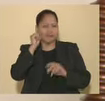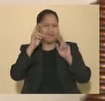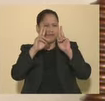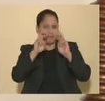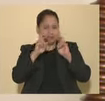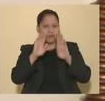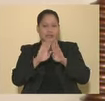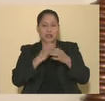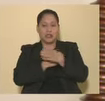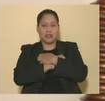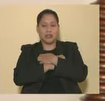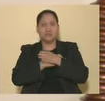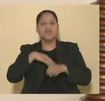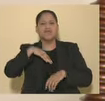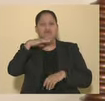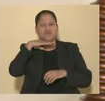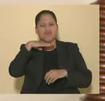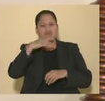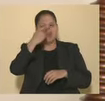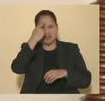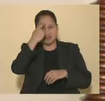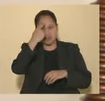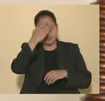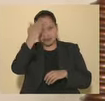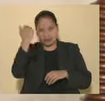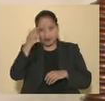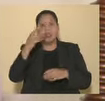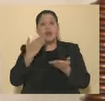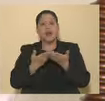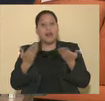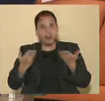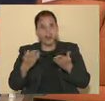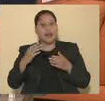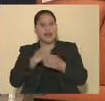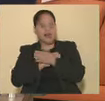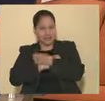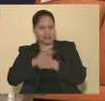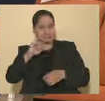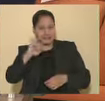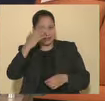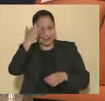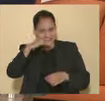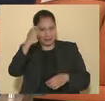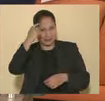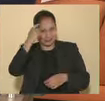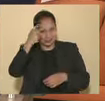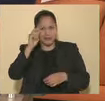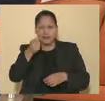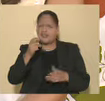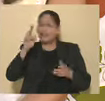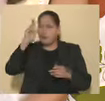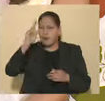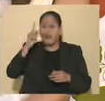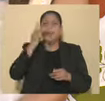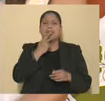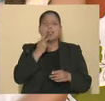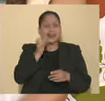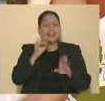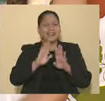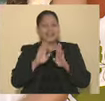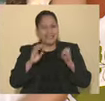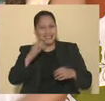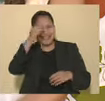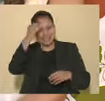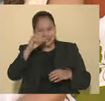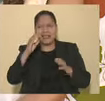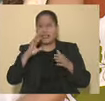la educación inconsciente. Hoy vamos a hablar de la consciente. ¿Cómo estás, Martín? Muy buenos días. Muy bien, Pati. ¿Qué tal? ¿Cómo estás, Adrián? Muy bien. Pues cuéntanos